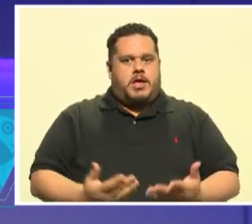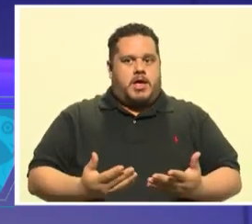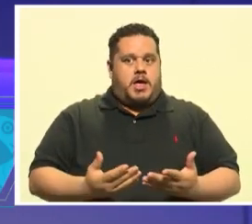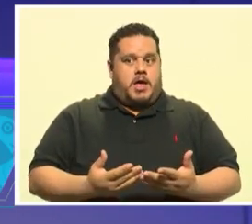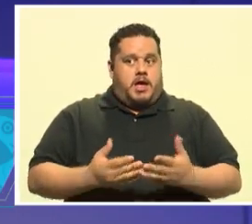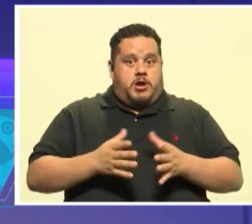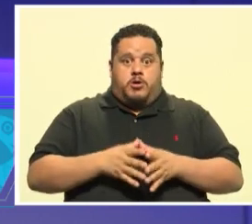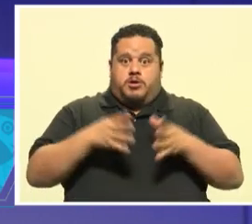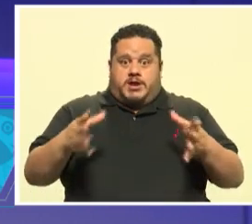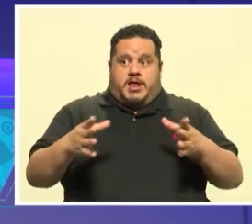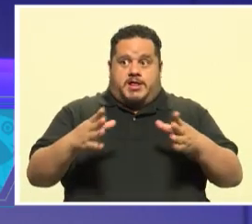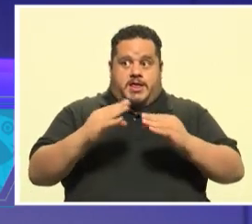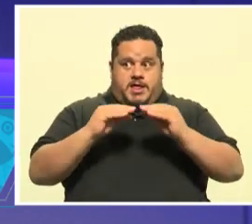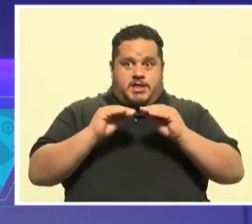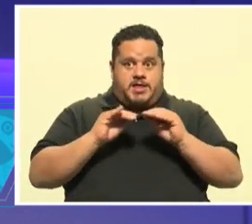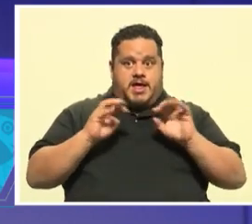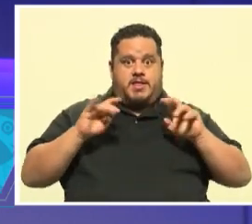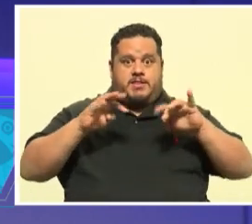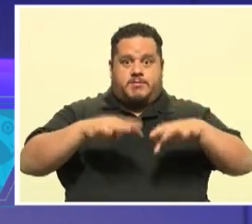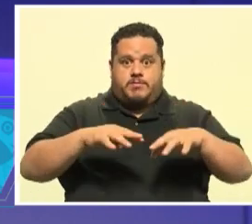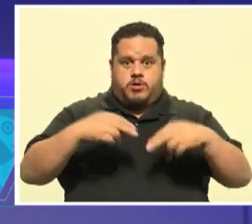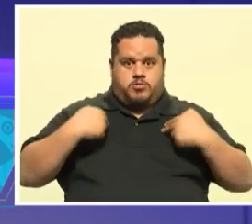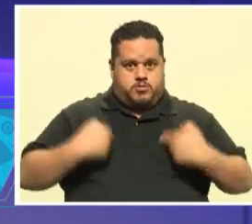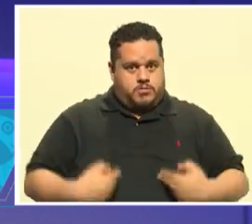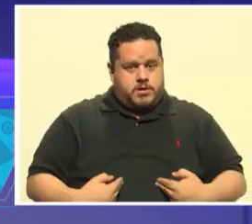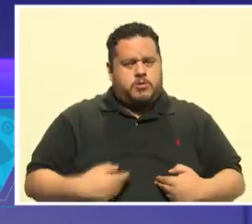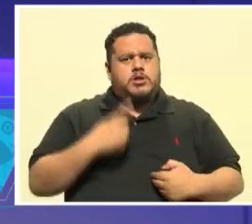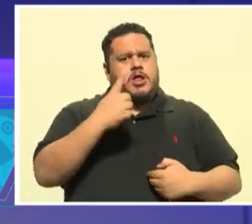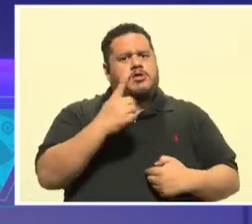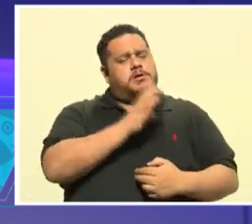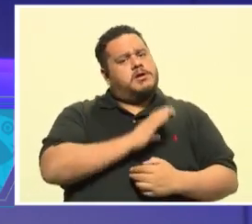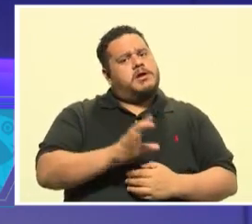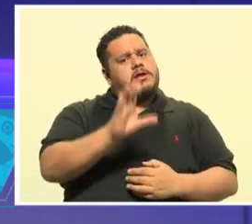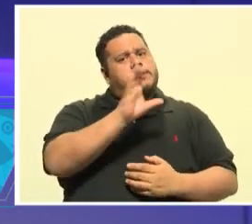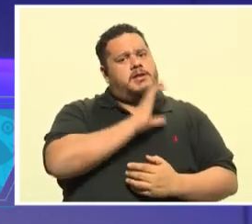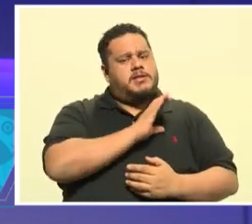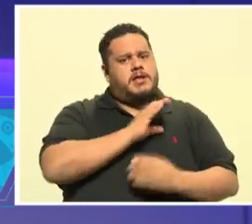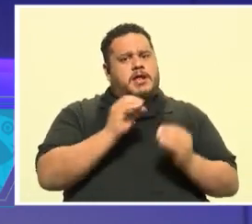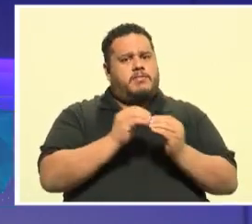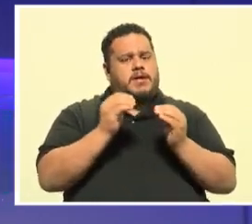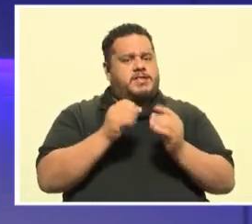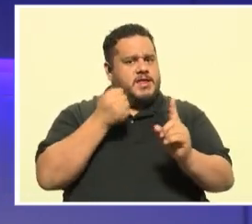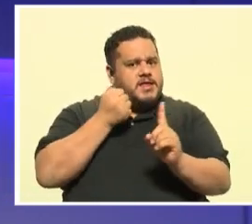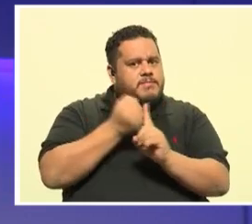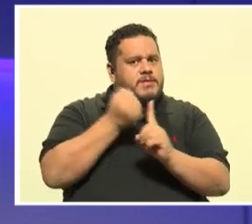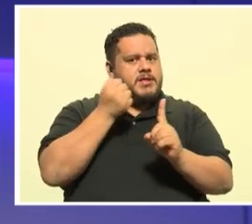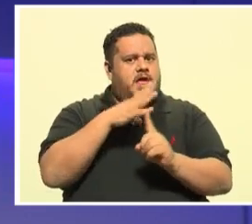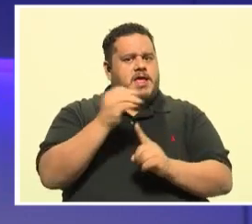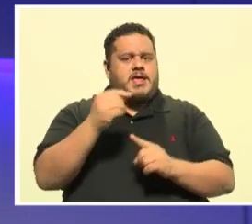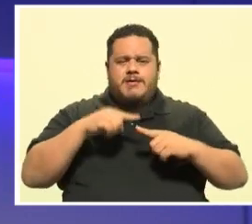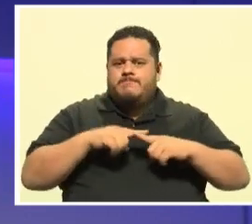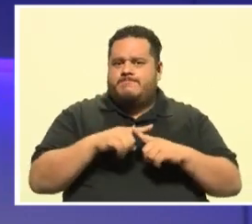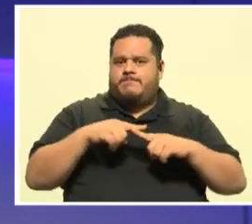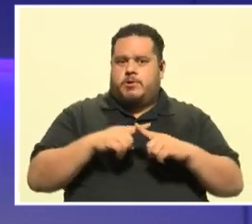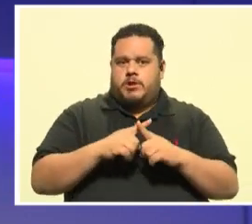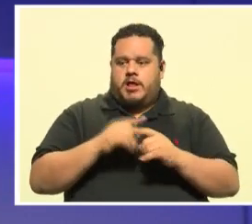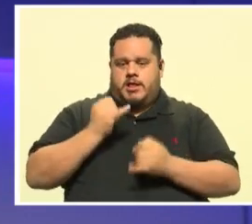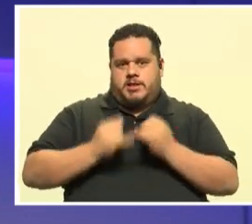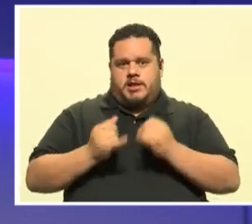noche con 3 minutos. Soy Ernesto Rivera. El fenómeno de los grandes desplazamientos